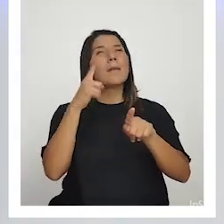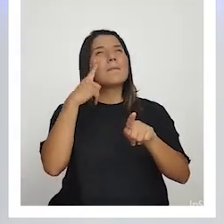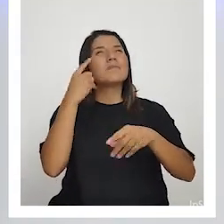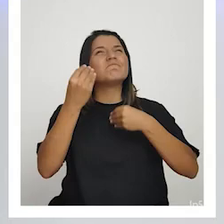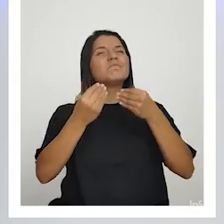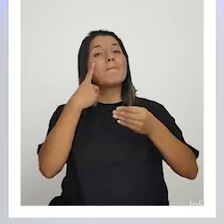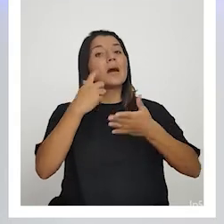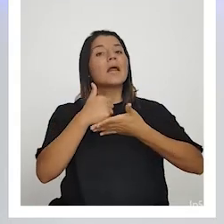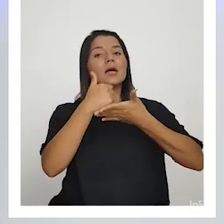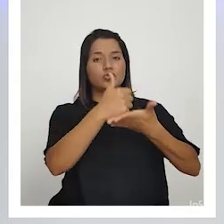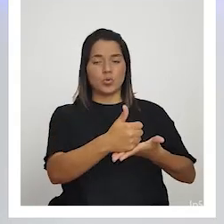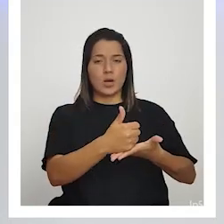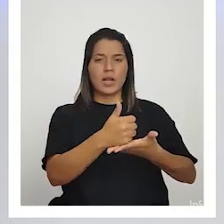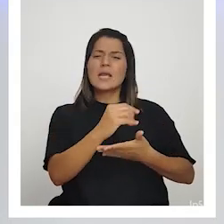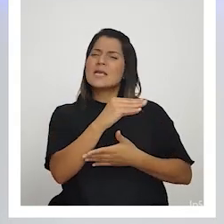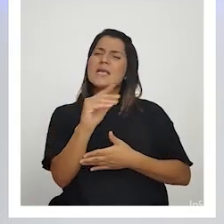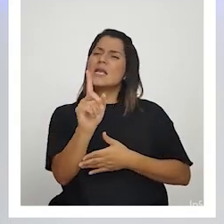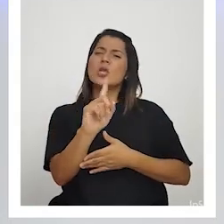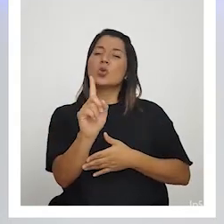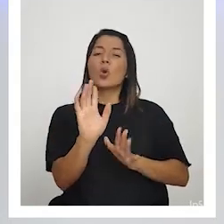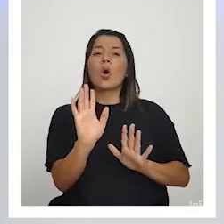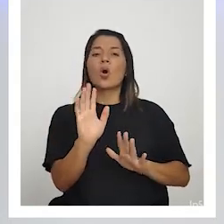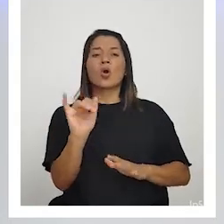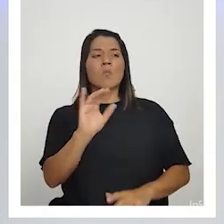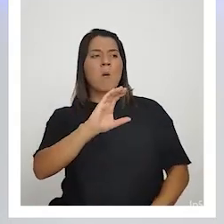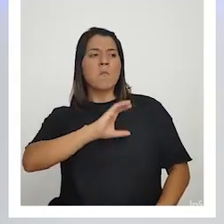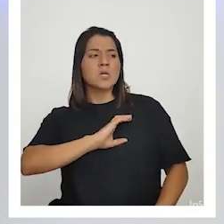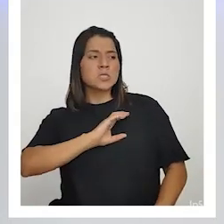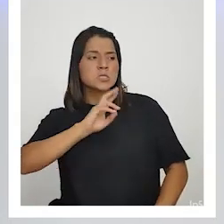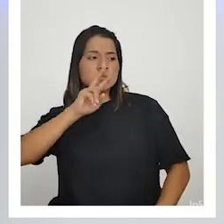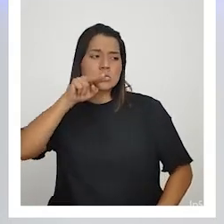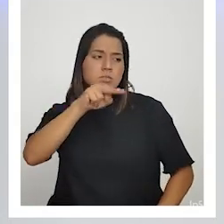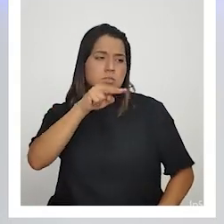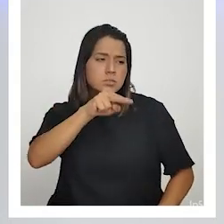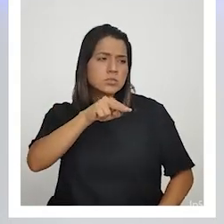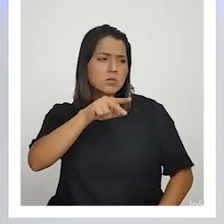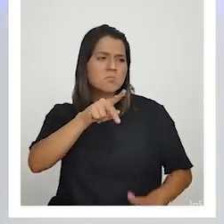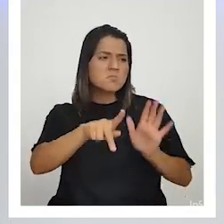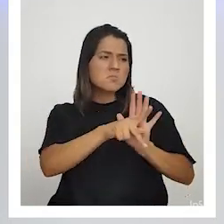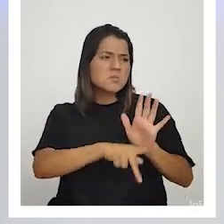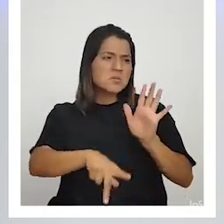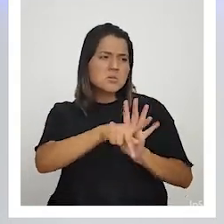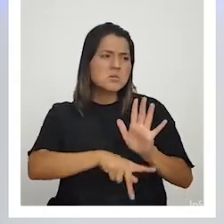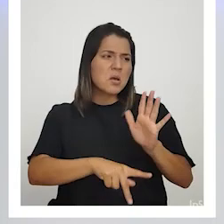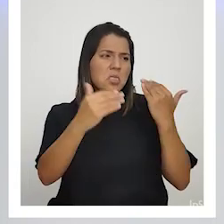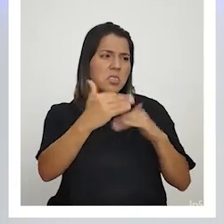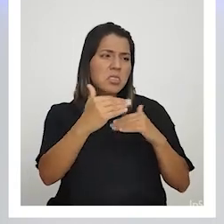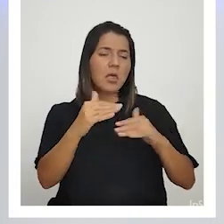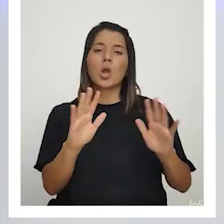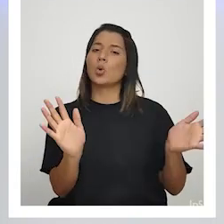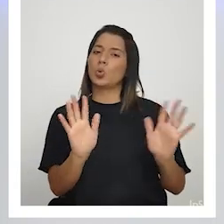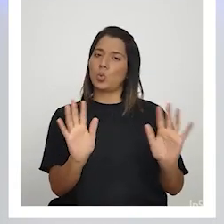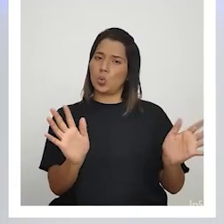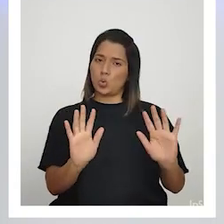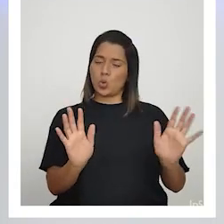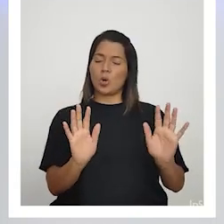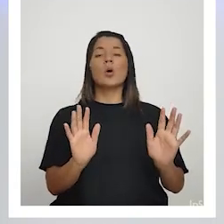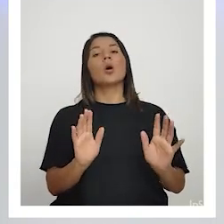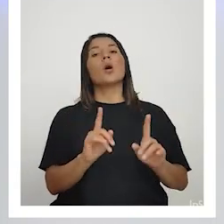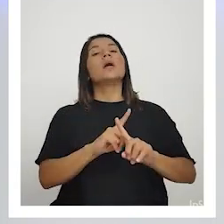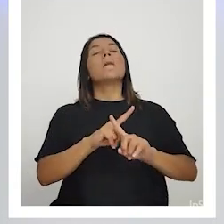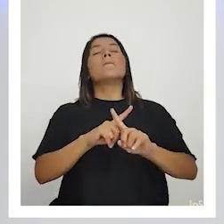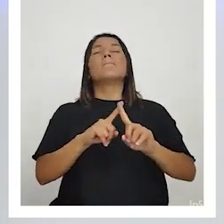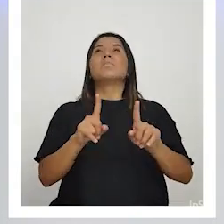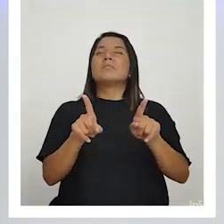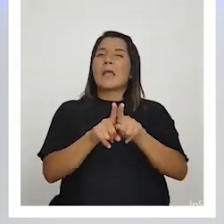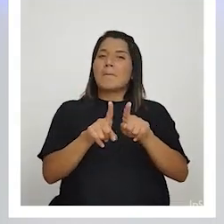óptica como un policía en casa de que no coma esto, restringir y restringir, sino también meter o involucrar